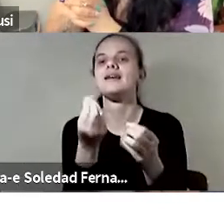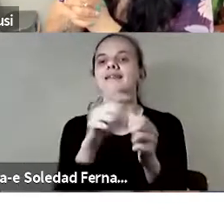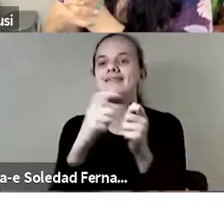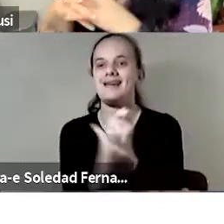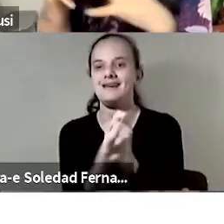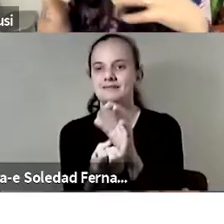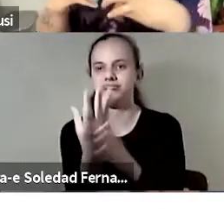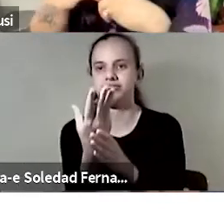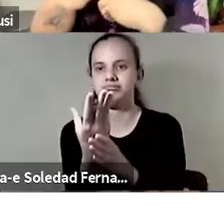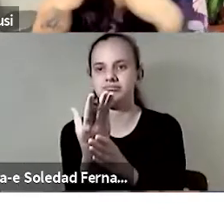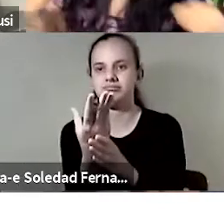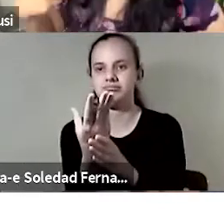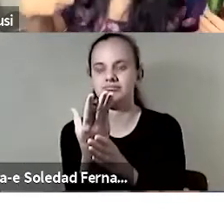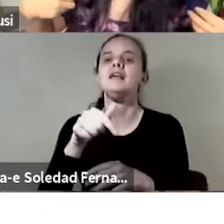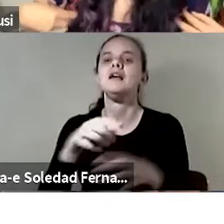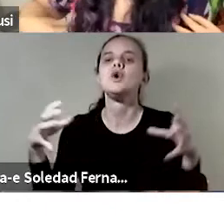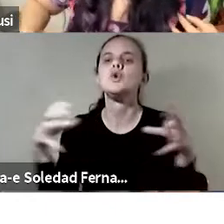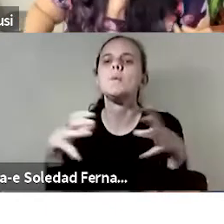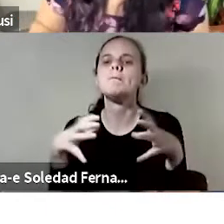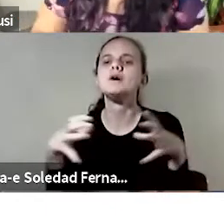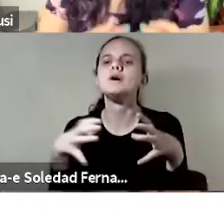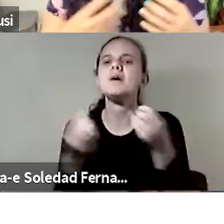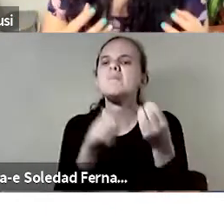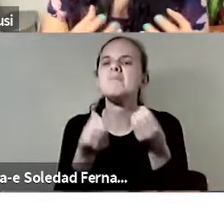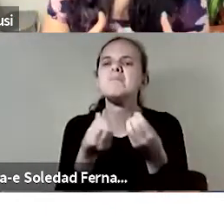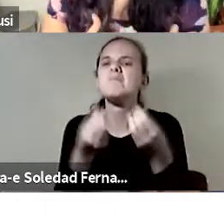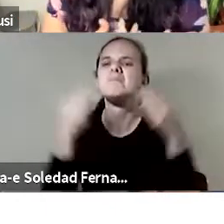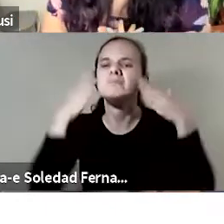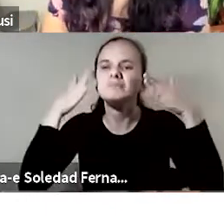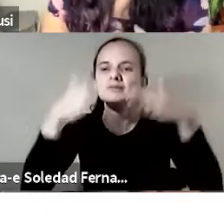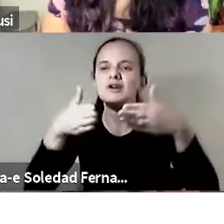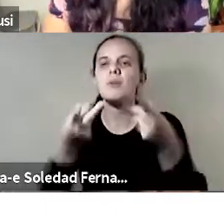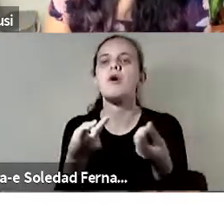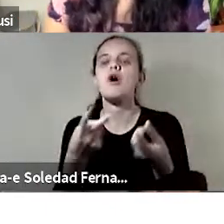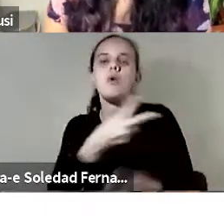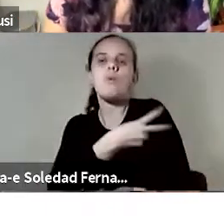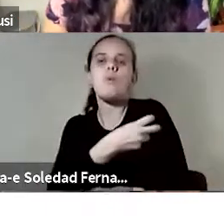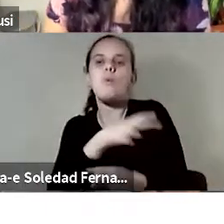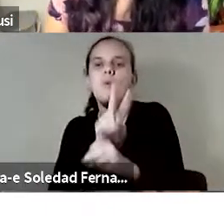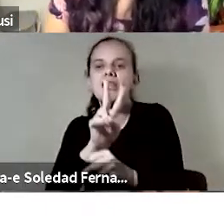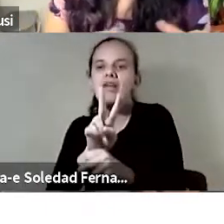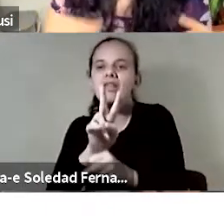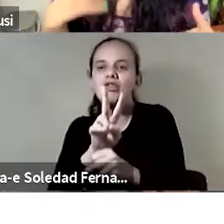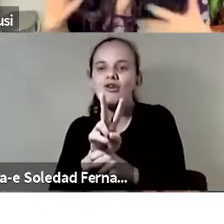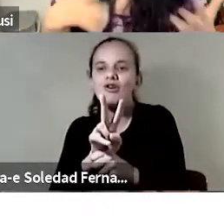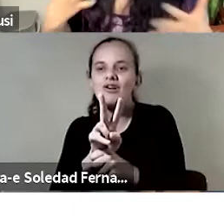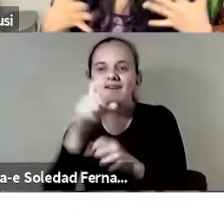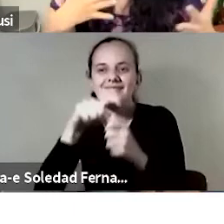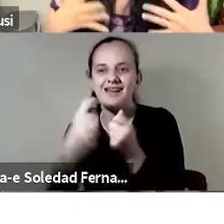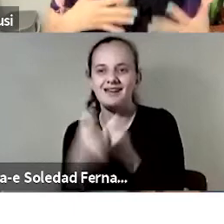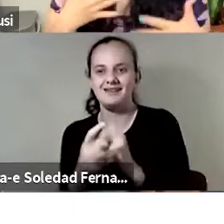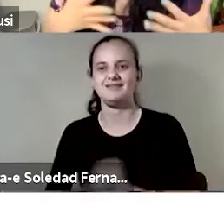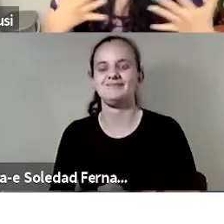dedican, bueno, de ahí nace Internet, ¿no? Surge Internet de ahí. ¿Y a qué se dedica este consorcio? Piénsenlo